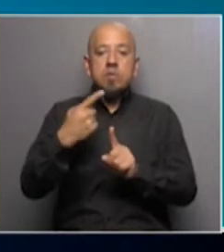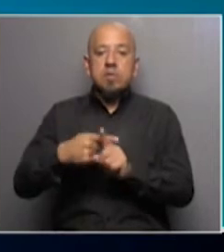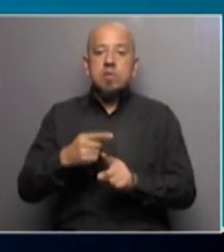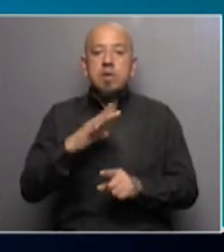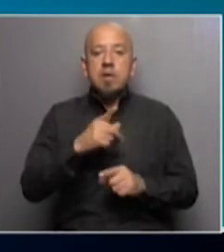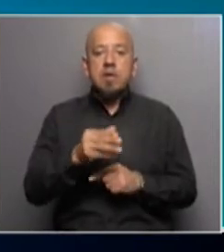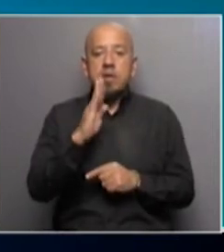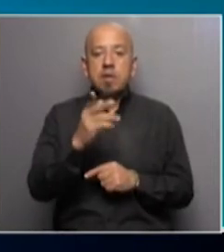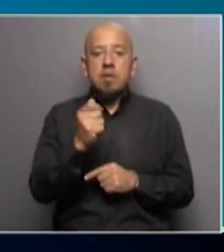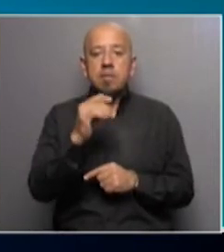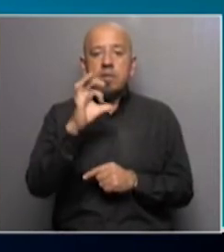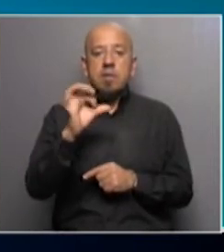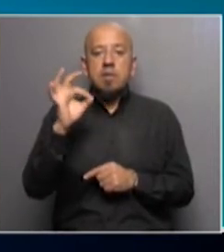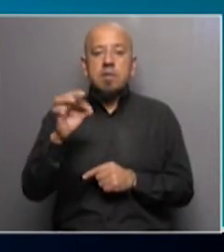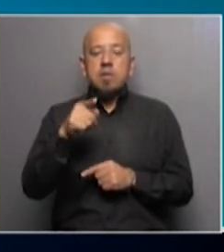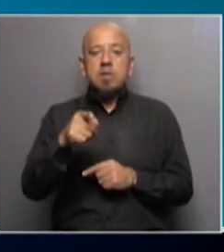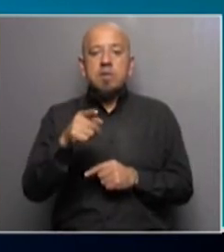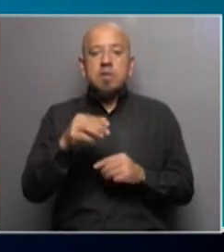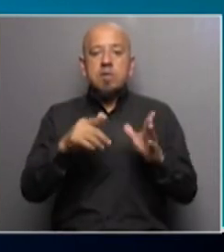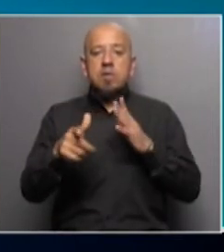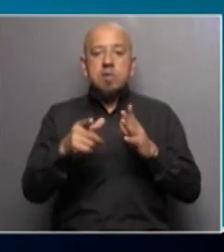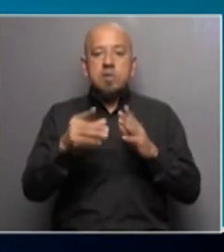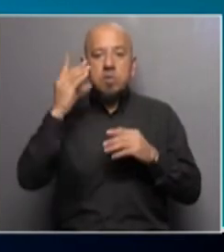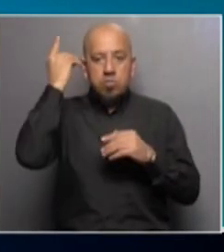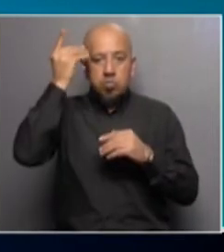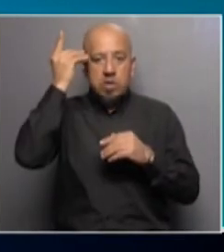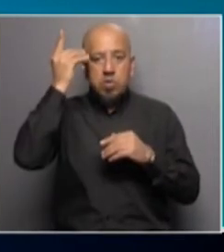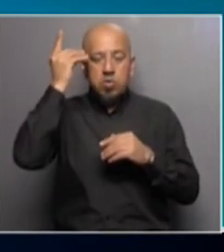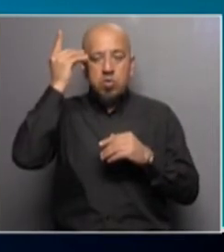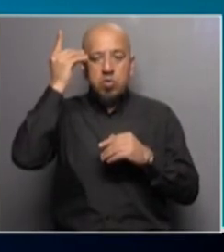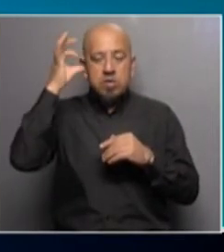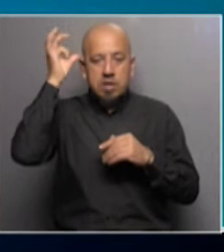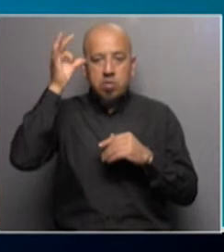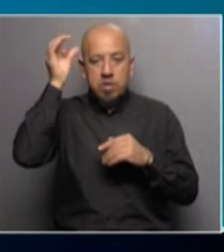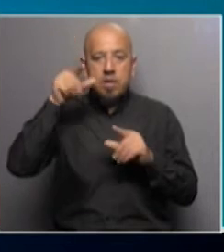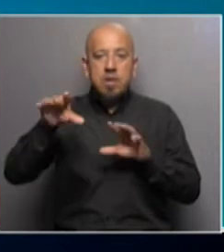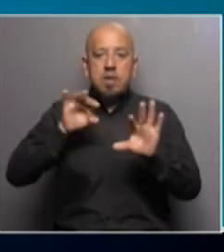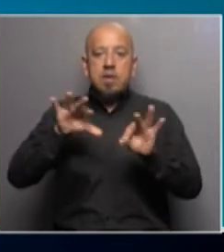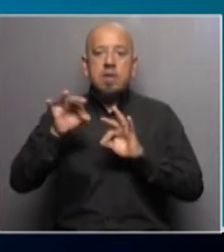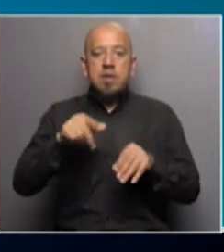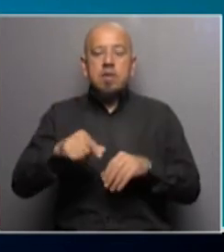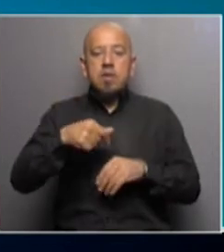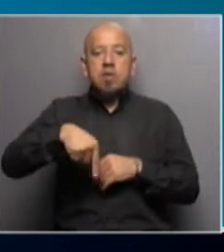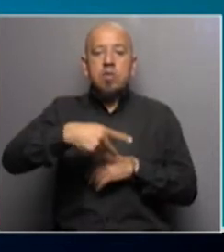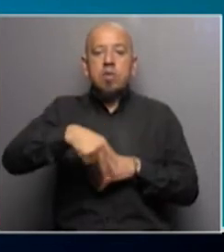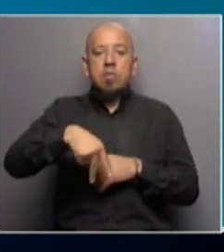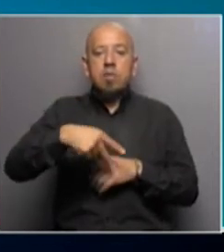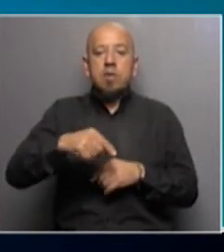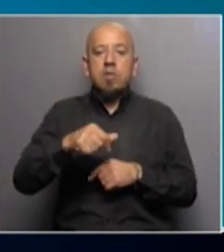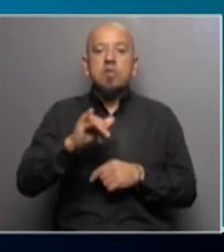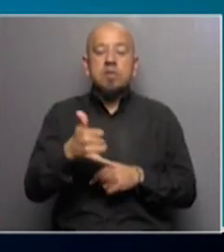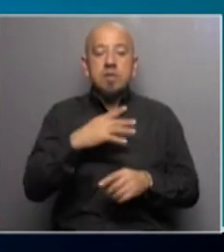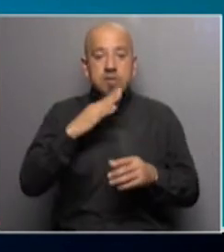PASO, que son las elecciones, ¿sí?, lo que sería como las internas. Y luego vienen también las elecciones que tienen en noviembre. Y eso nosotros ya tenemos